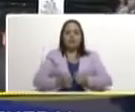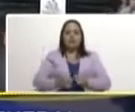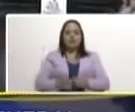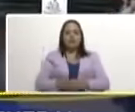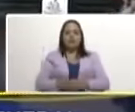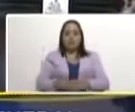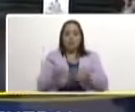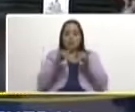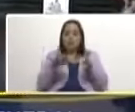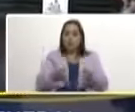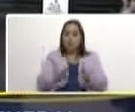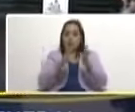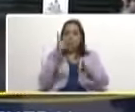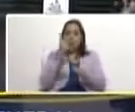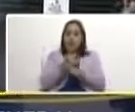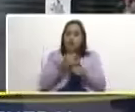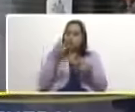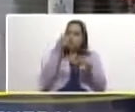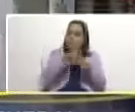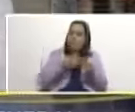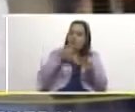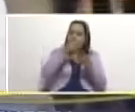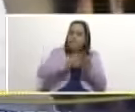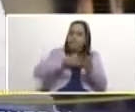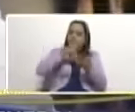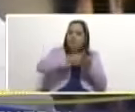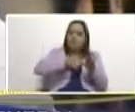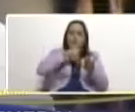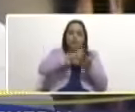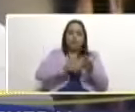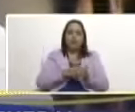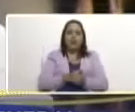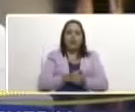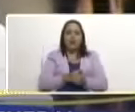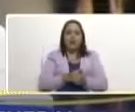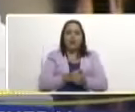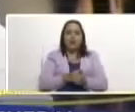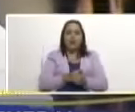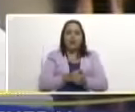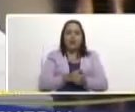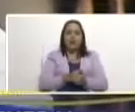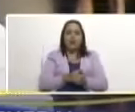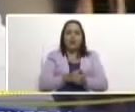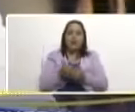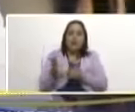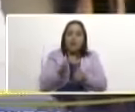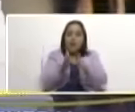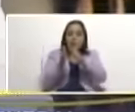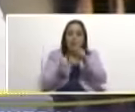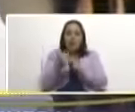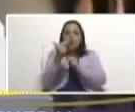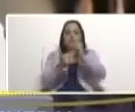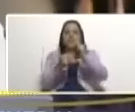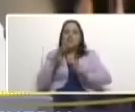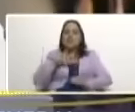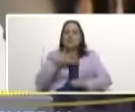tenemos nosotros que perseverar, en el camino de construir una espiritualidad colectiva,